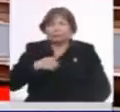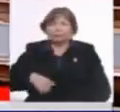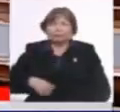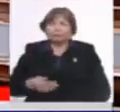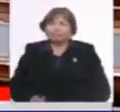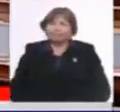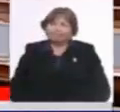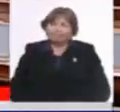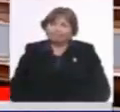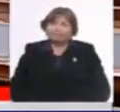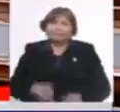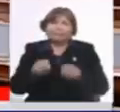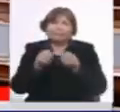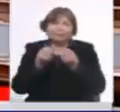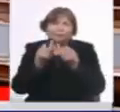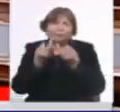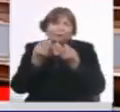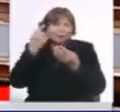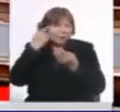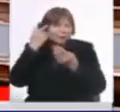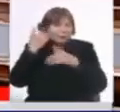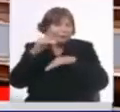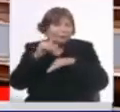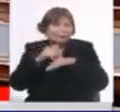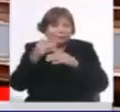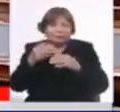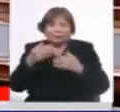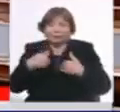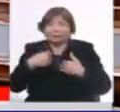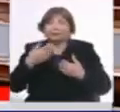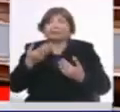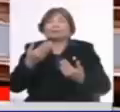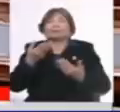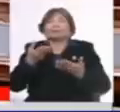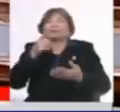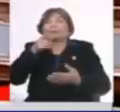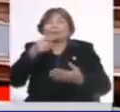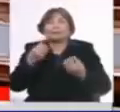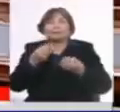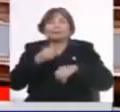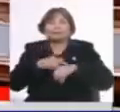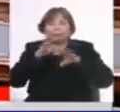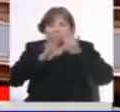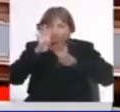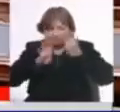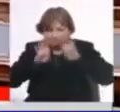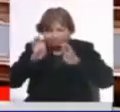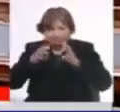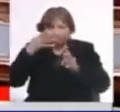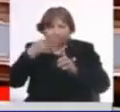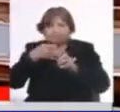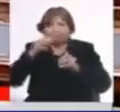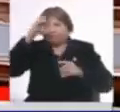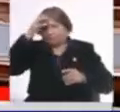presidente, ¿cuánto tiempo le toma a usted, porque usted es el Premier, cuánto tiempo le toma a usted evaluar